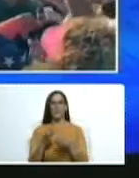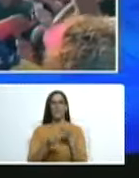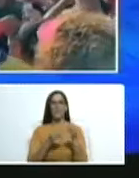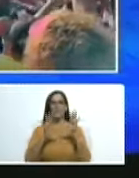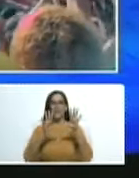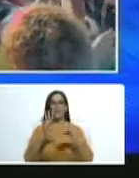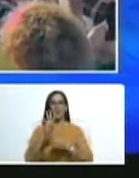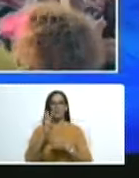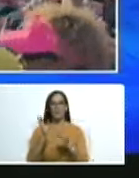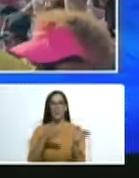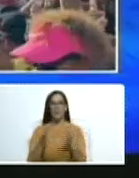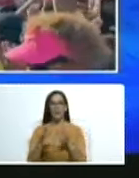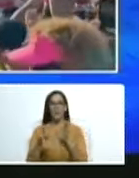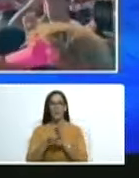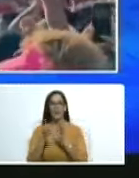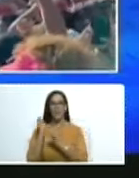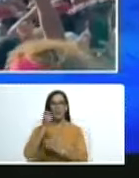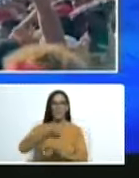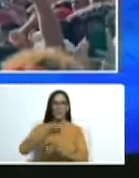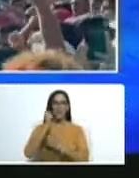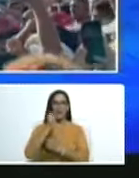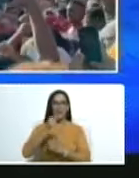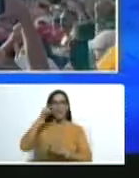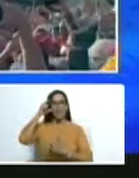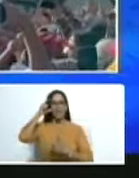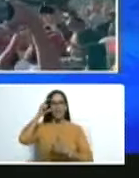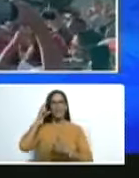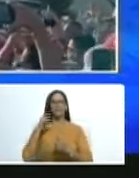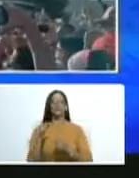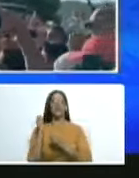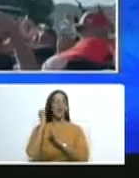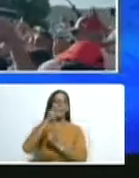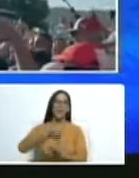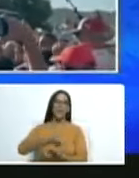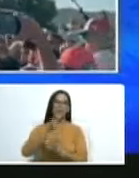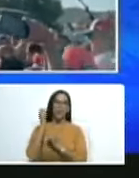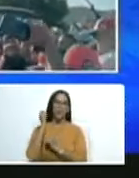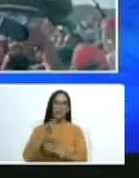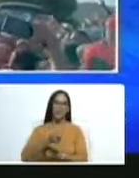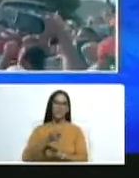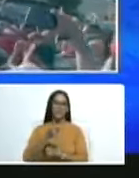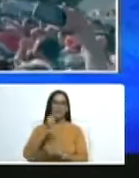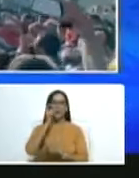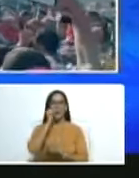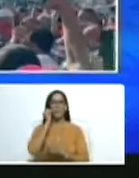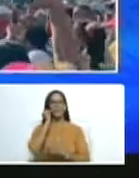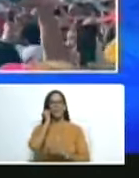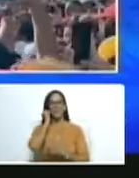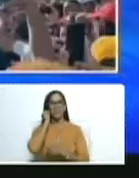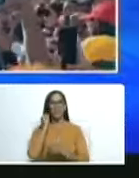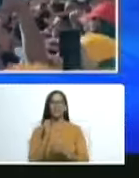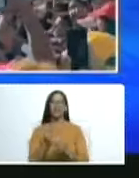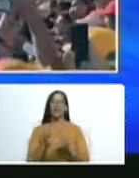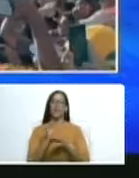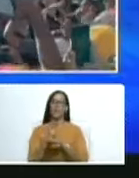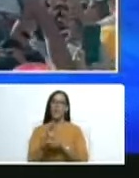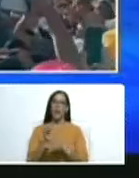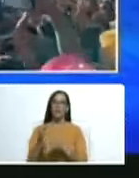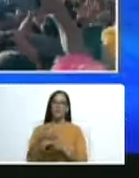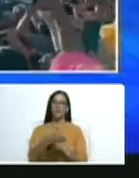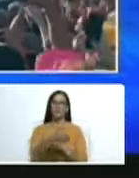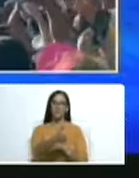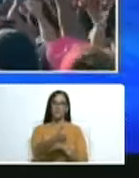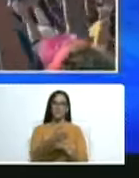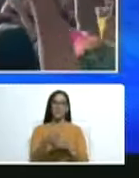marzo, por ley de pesca, en el día de los pescadores, pescadoras, acuicultoras y